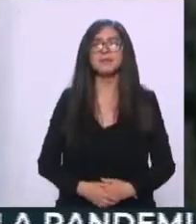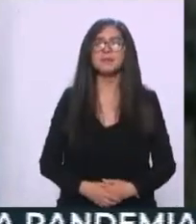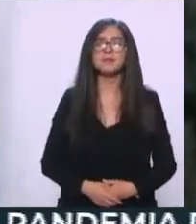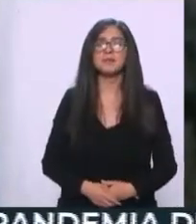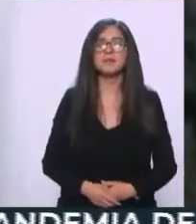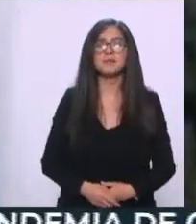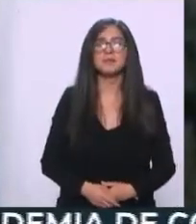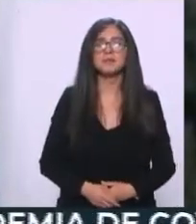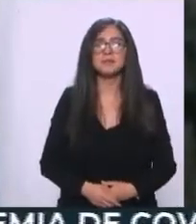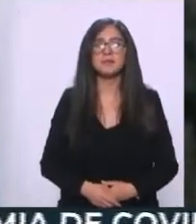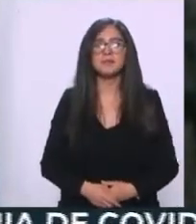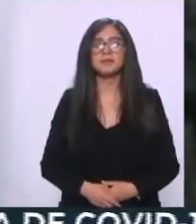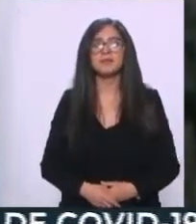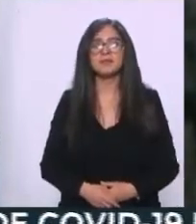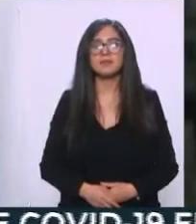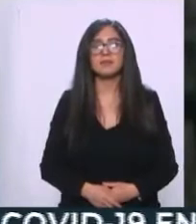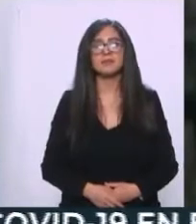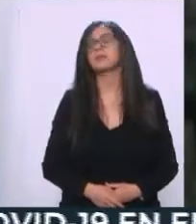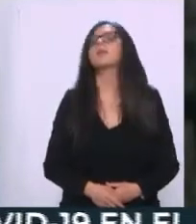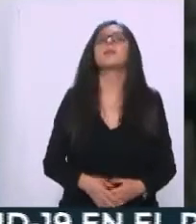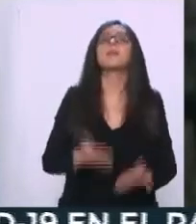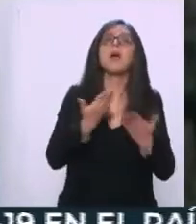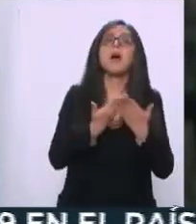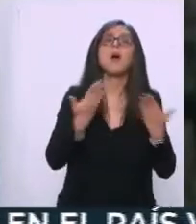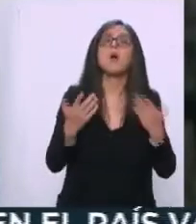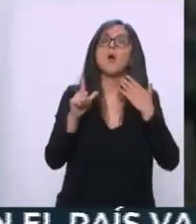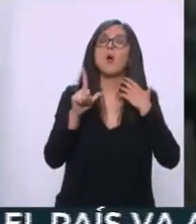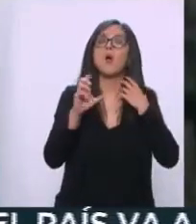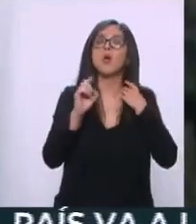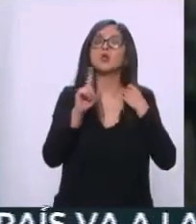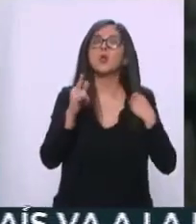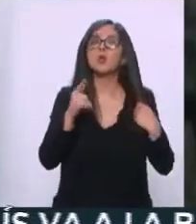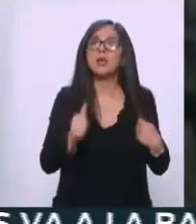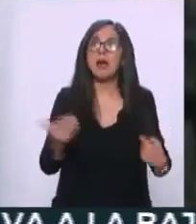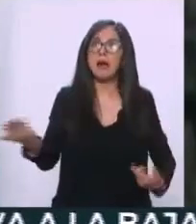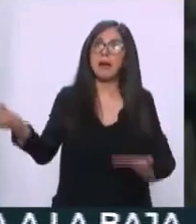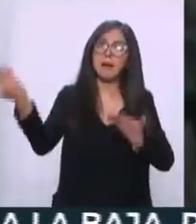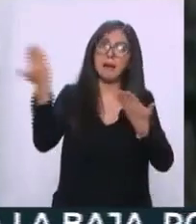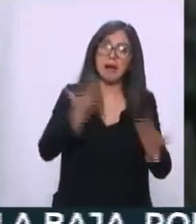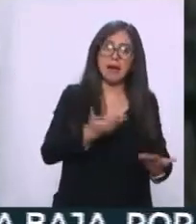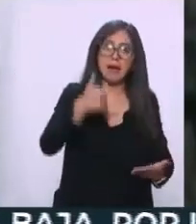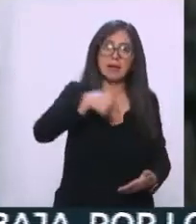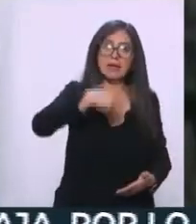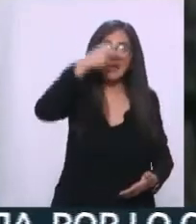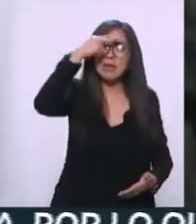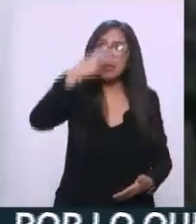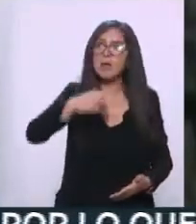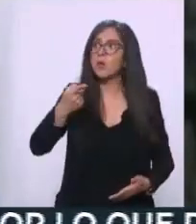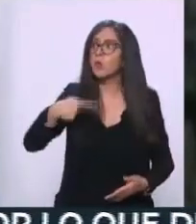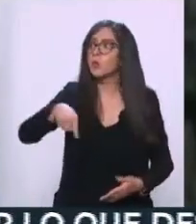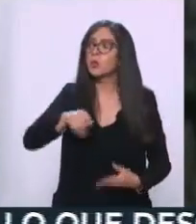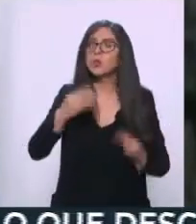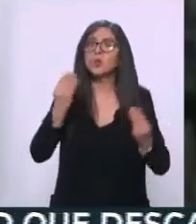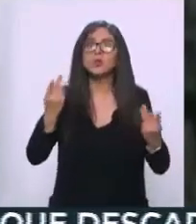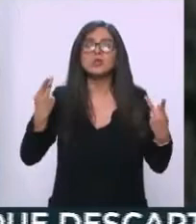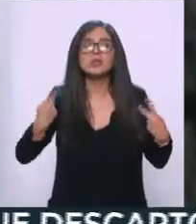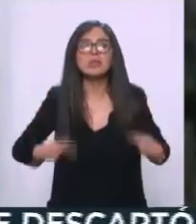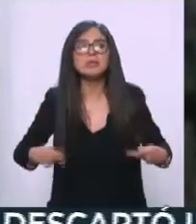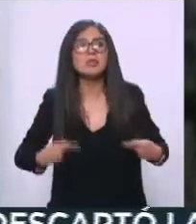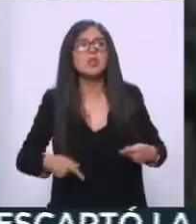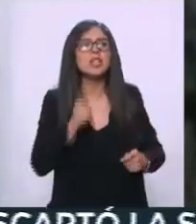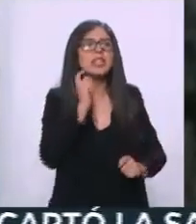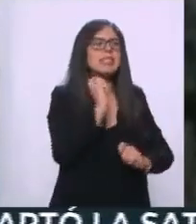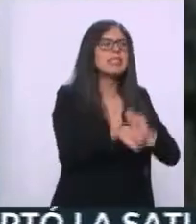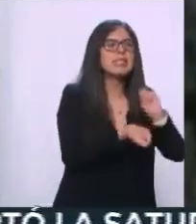La sola llegada de Lozoya a territorio mexicano pues ha causado gran expectación, mucho ruido, y en estos